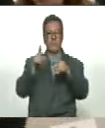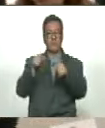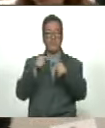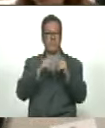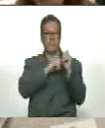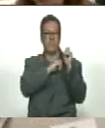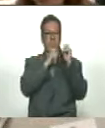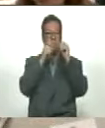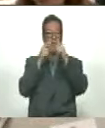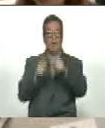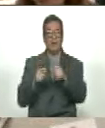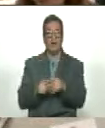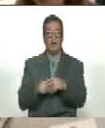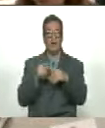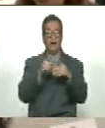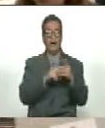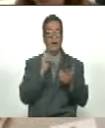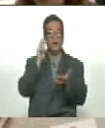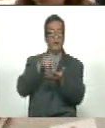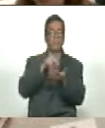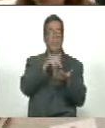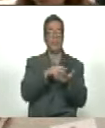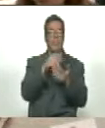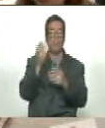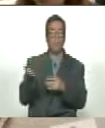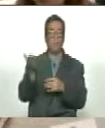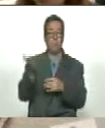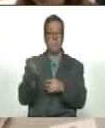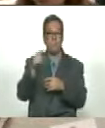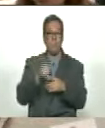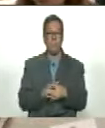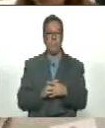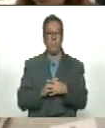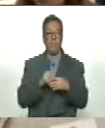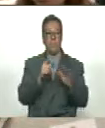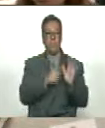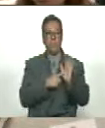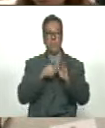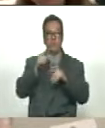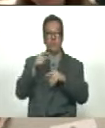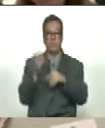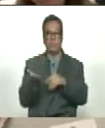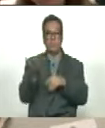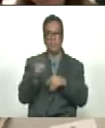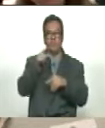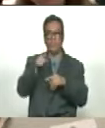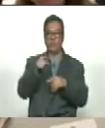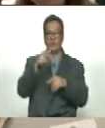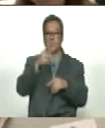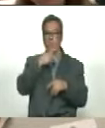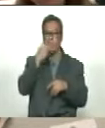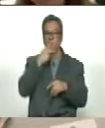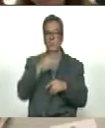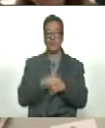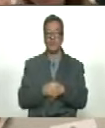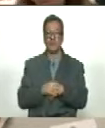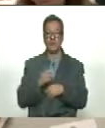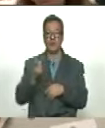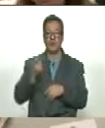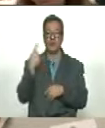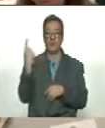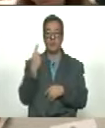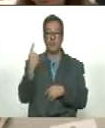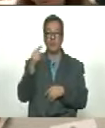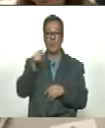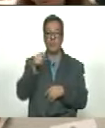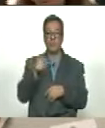designación tiene una particular importancia que no puedo pasar por alto desde el punto de vista político. No solo es